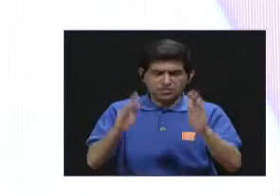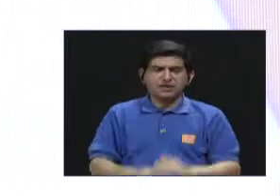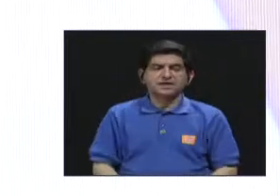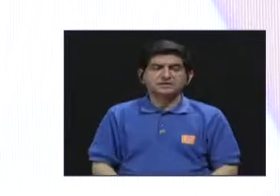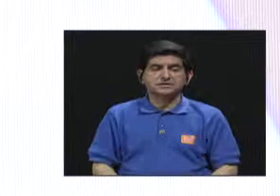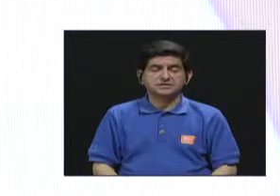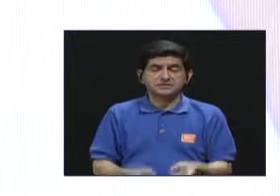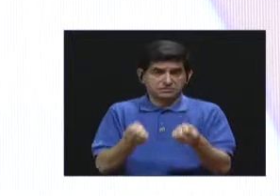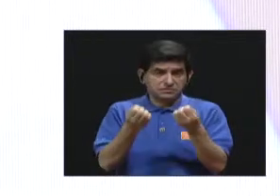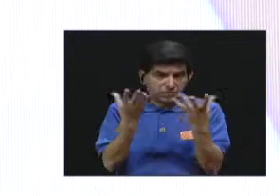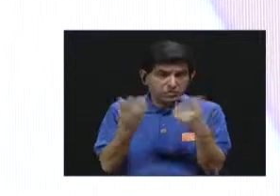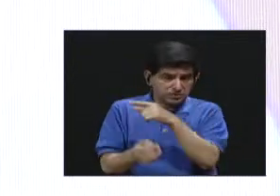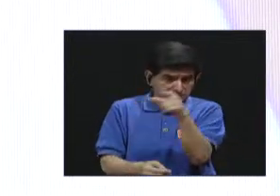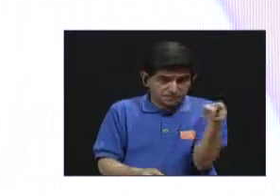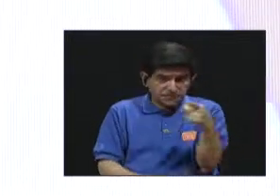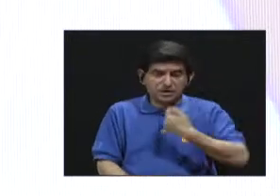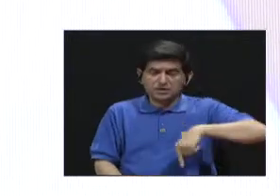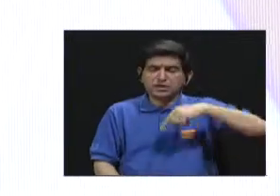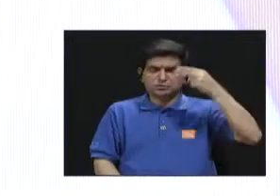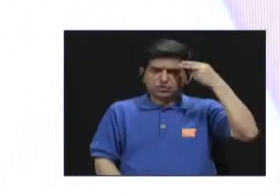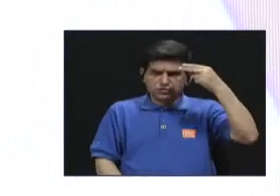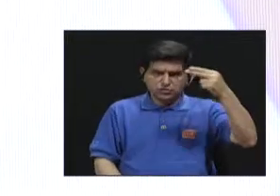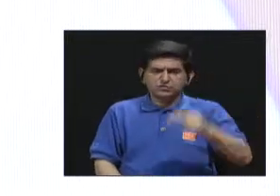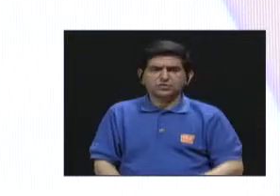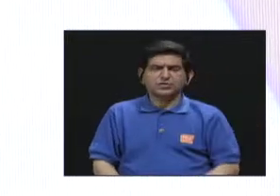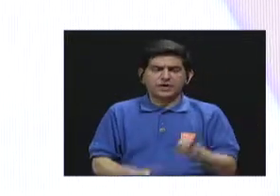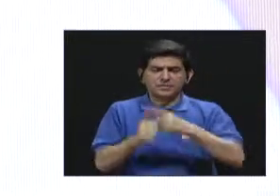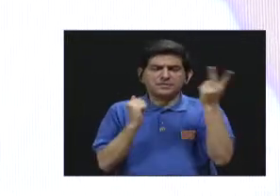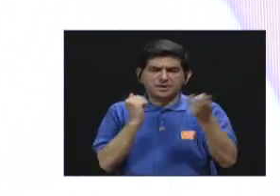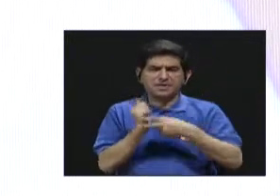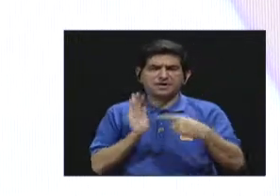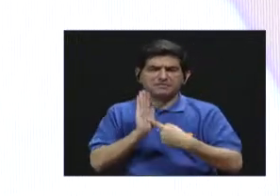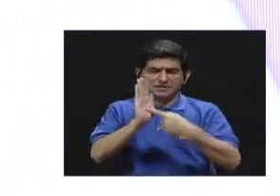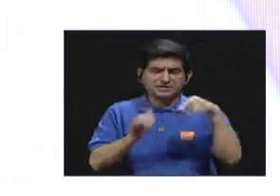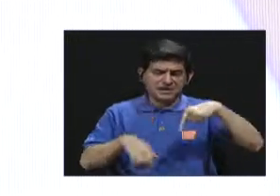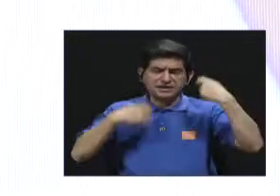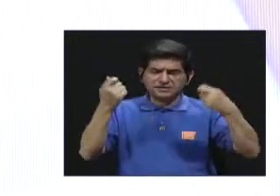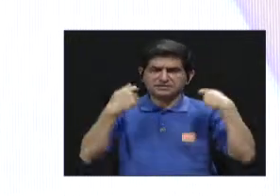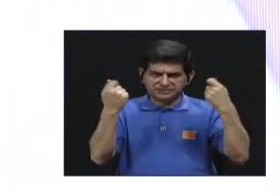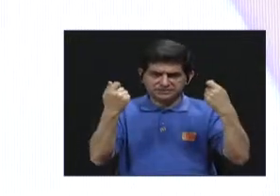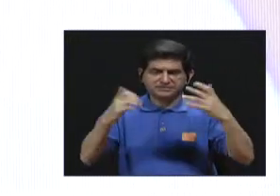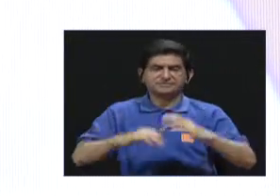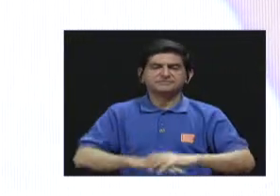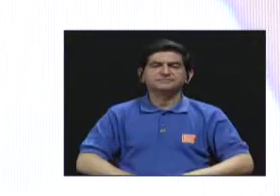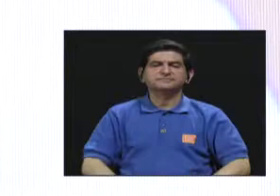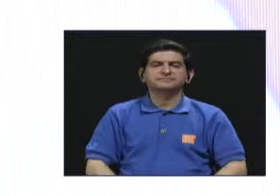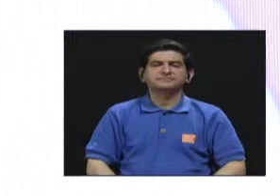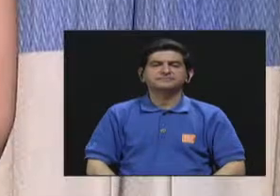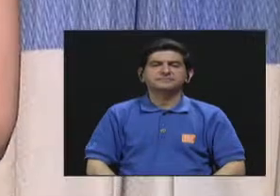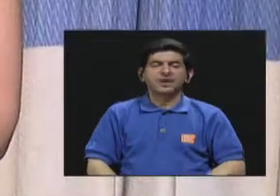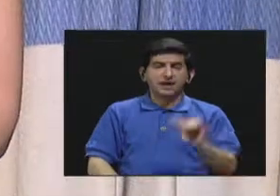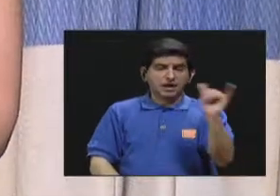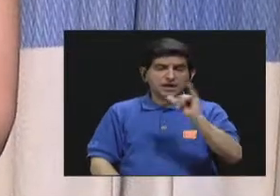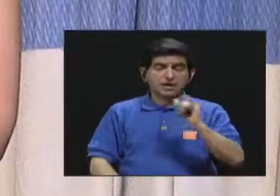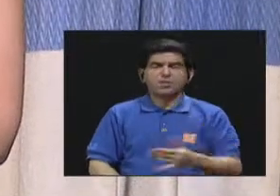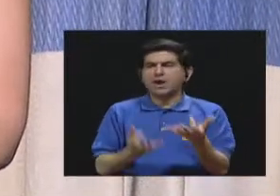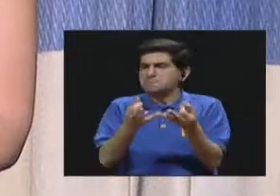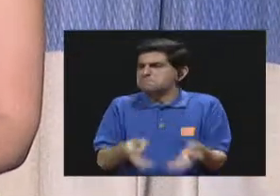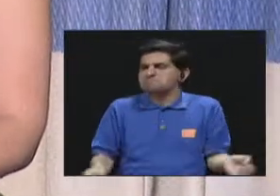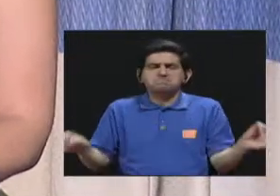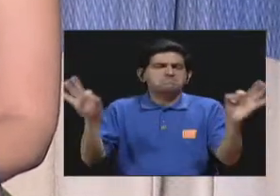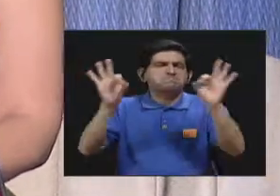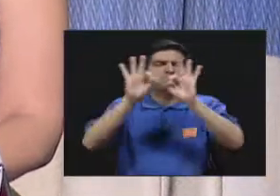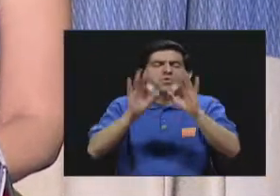largometrajes. Muchas de ellas nos han honrado con su estreno mundial en nuestro festival. Ha sido también de